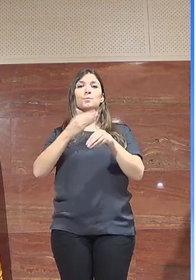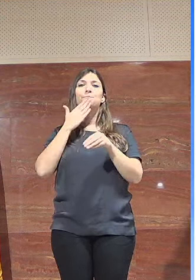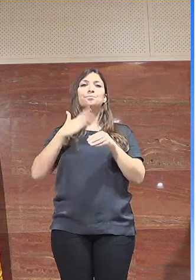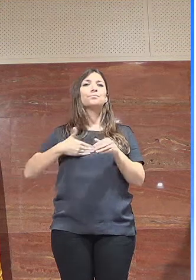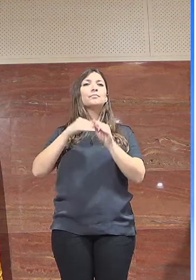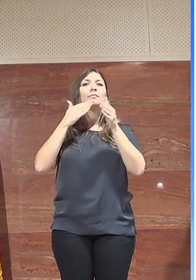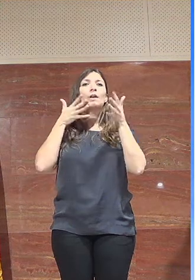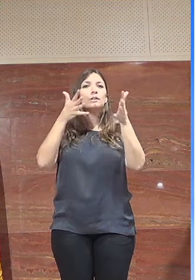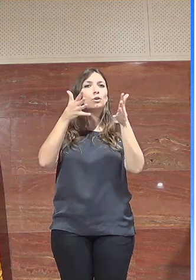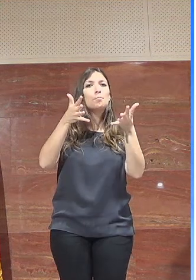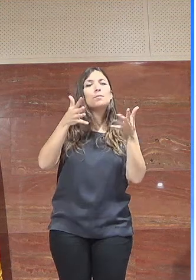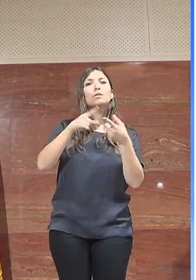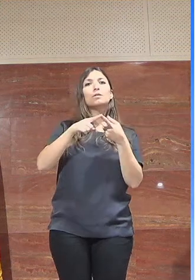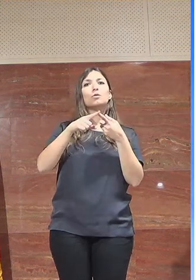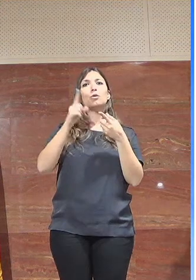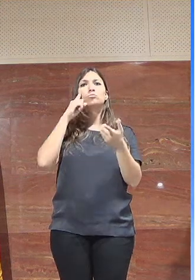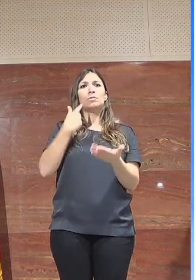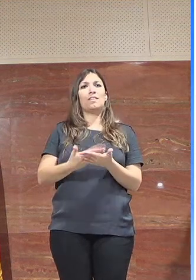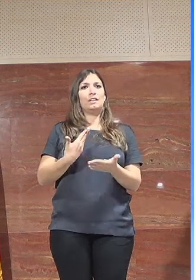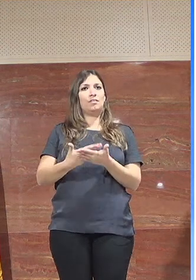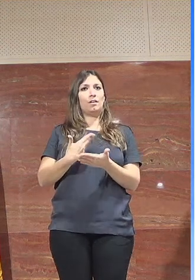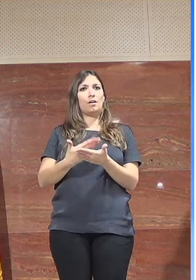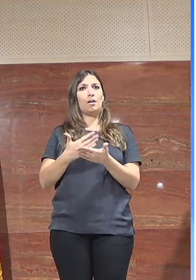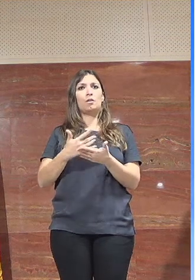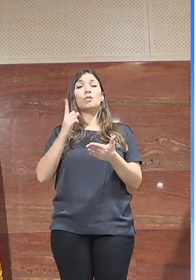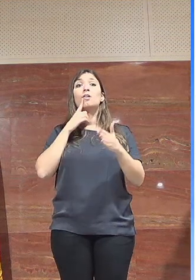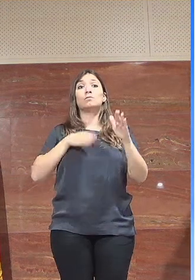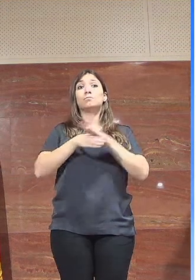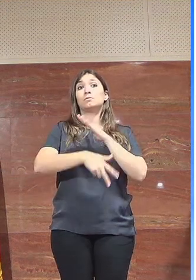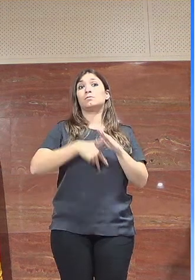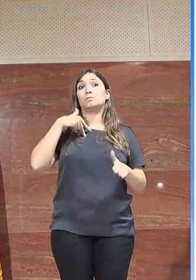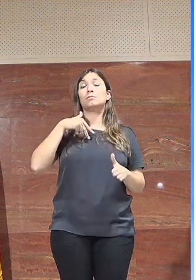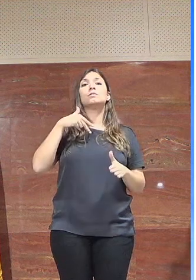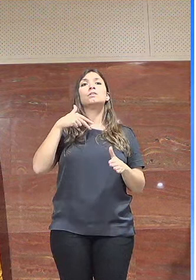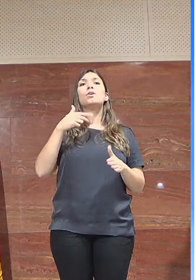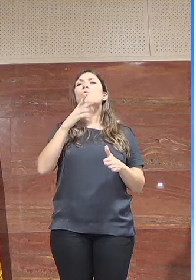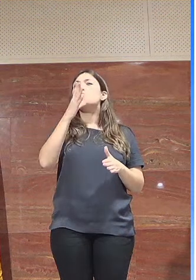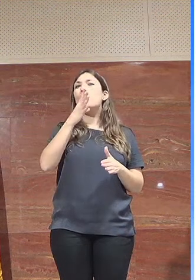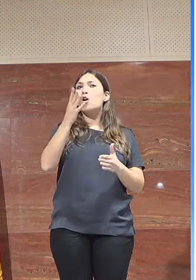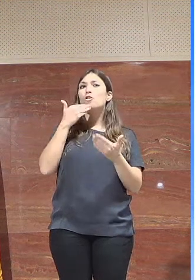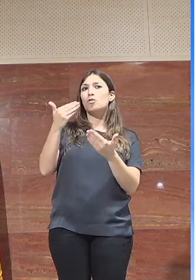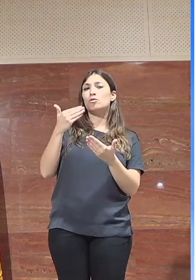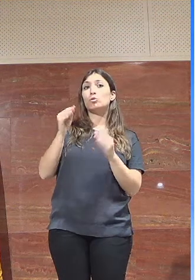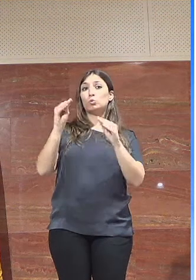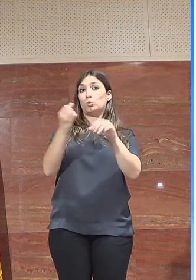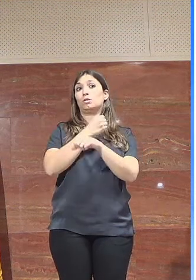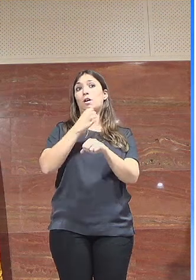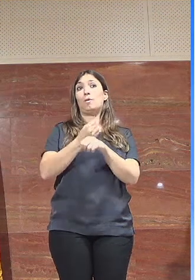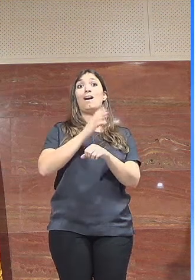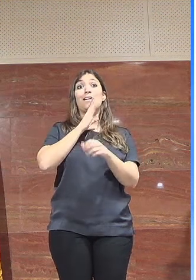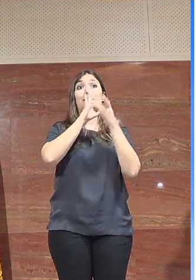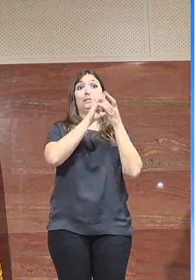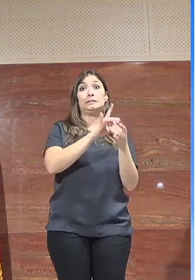asesoramiento y hace certificación también en accesibilidad universal, tanto por el trabajo que realizan en este